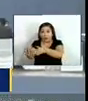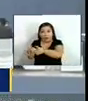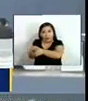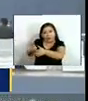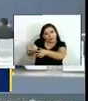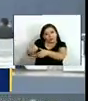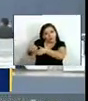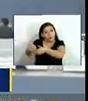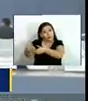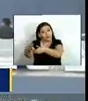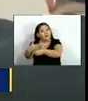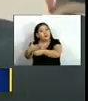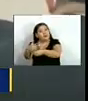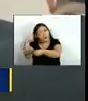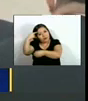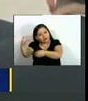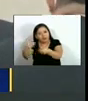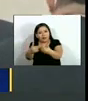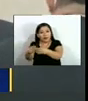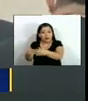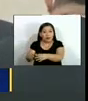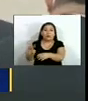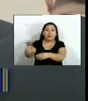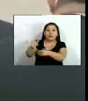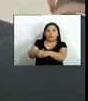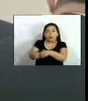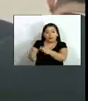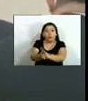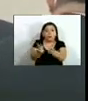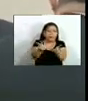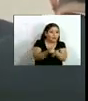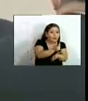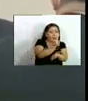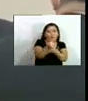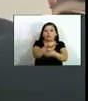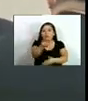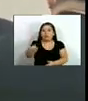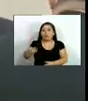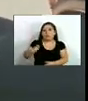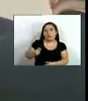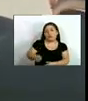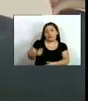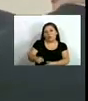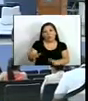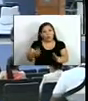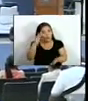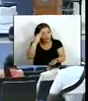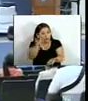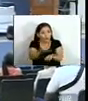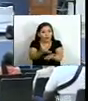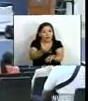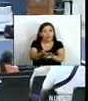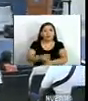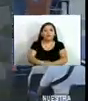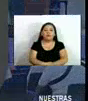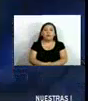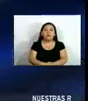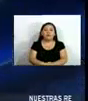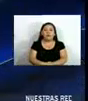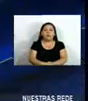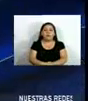Comisión Política de la Asamblea Legislativa, universidades y abogados en torno a la iniciativa.